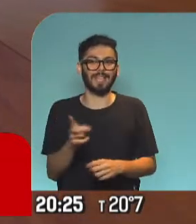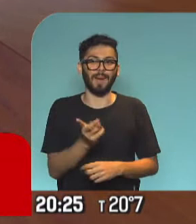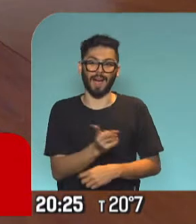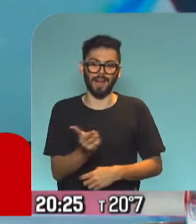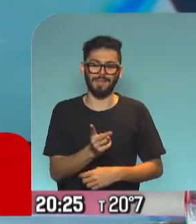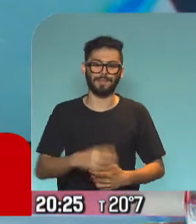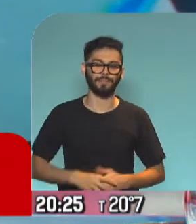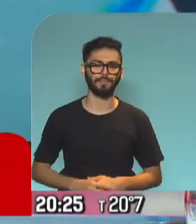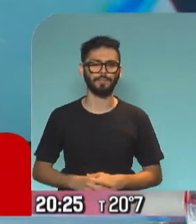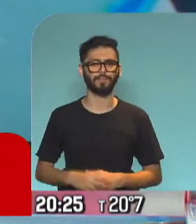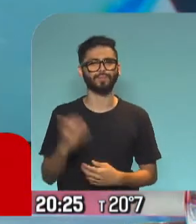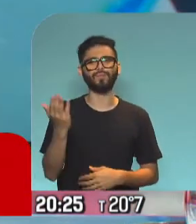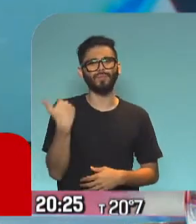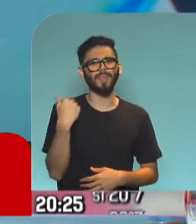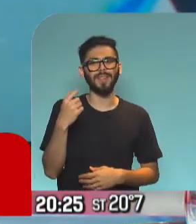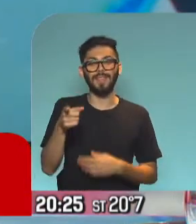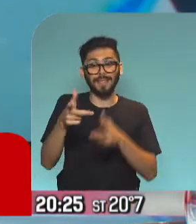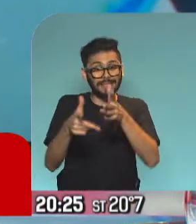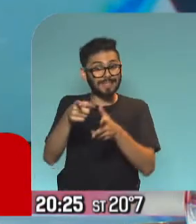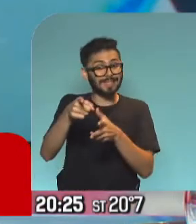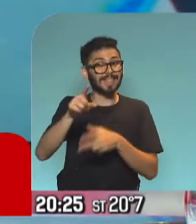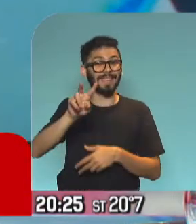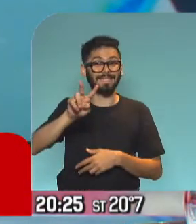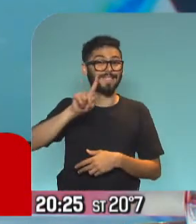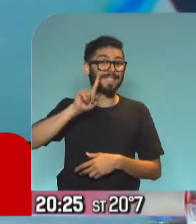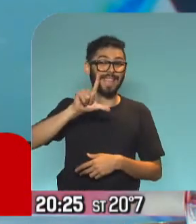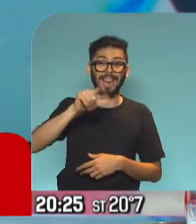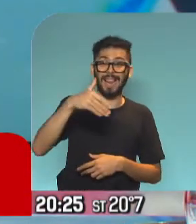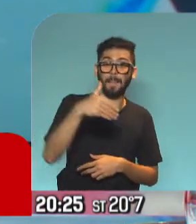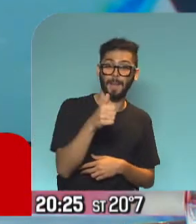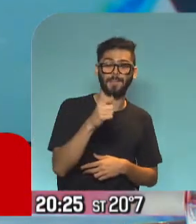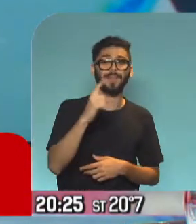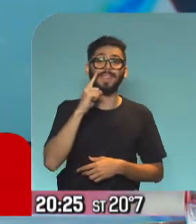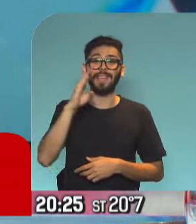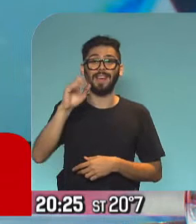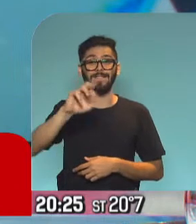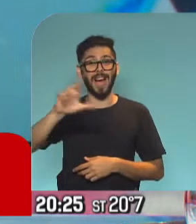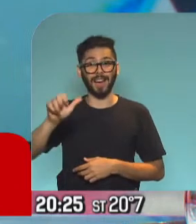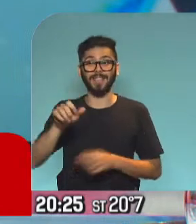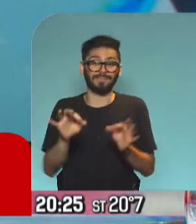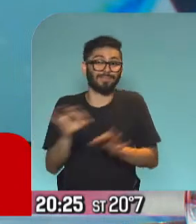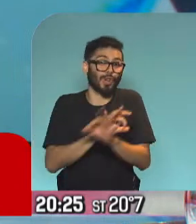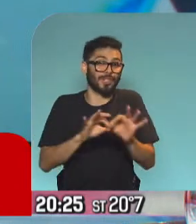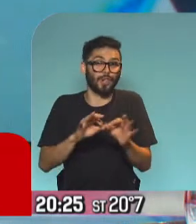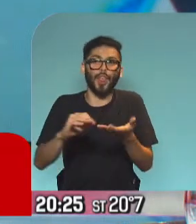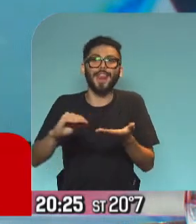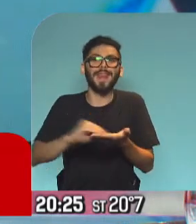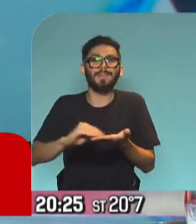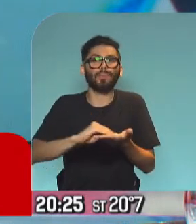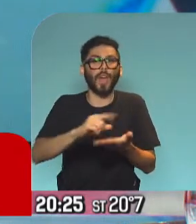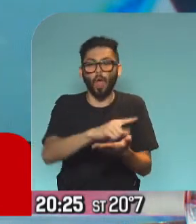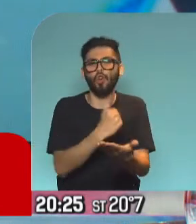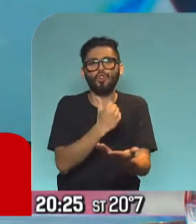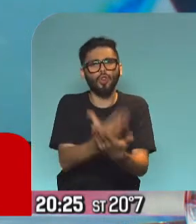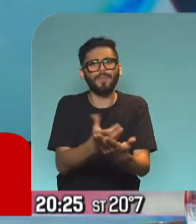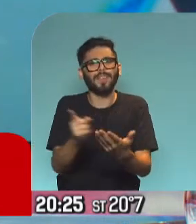que decía ayer Vilma Ibarra cuando contaba esta noticia de que va a ingresar este proyecto en diputados es que no quieren